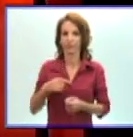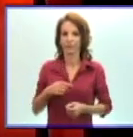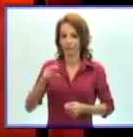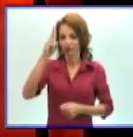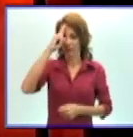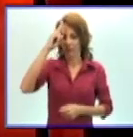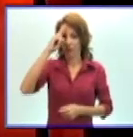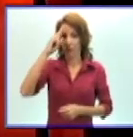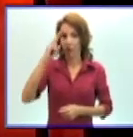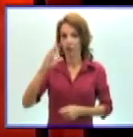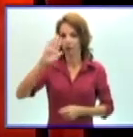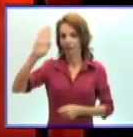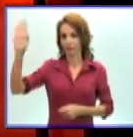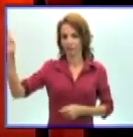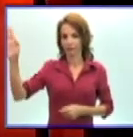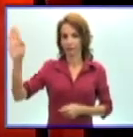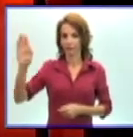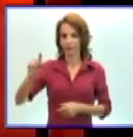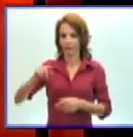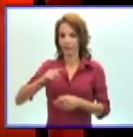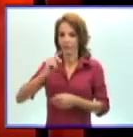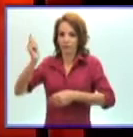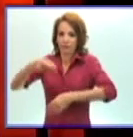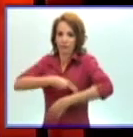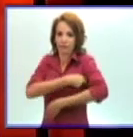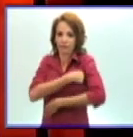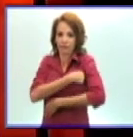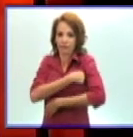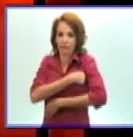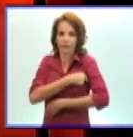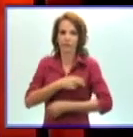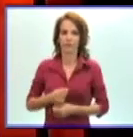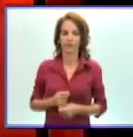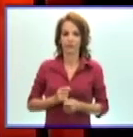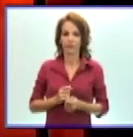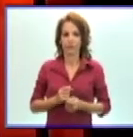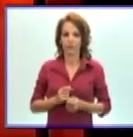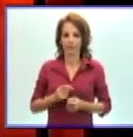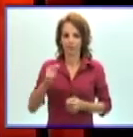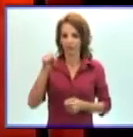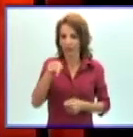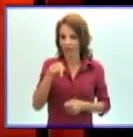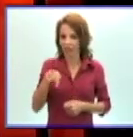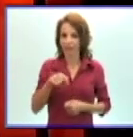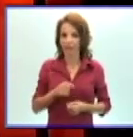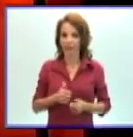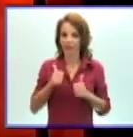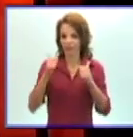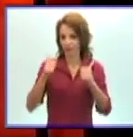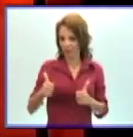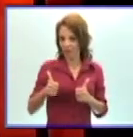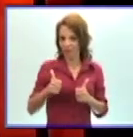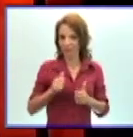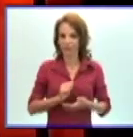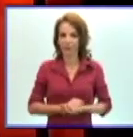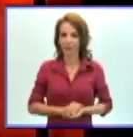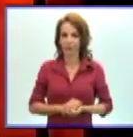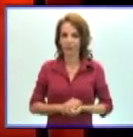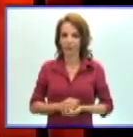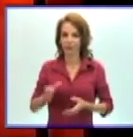un termómetro digital y nos dicen tienen 37 grados Celsius, tienen 36 grados Celsius. Pues bien, todas